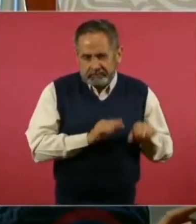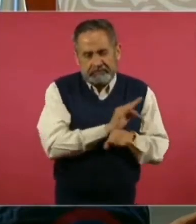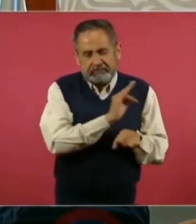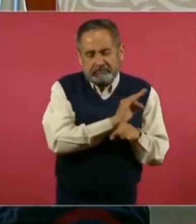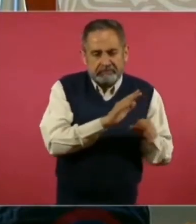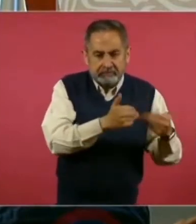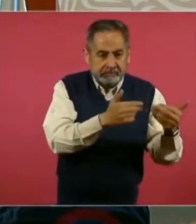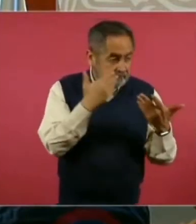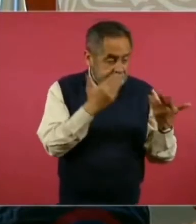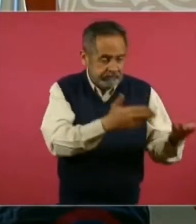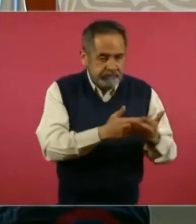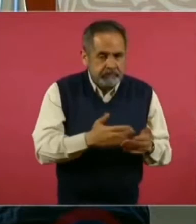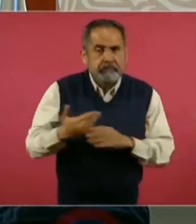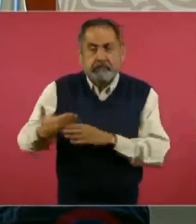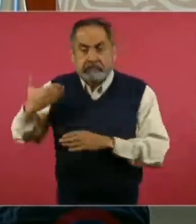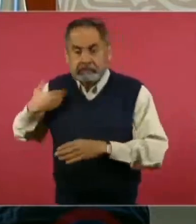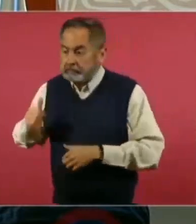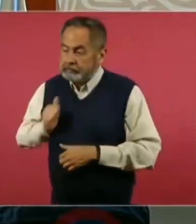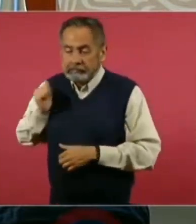intereses como están ahora,